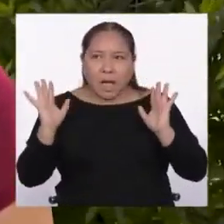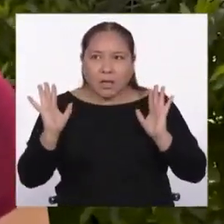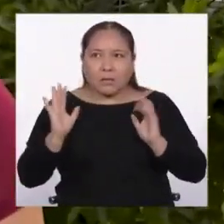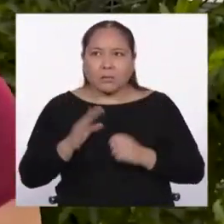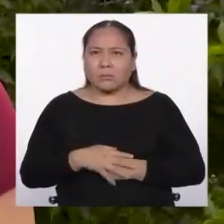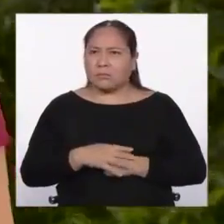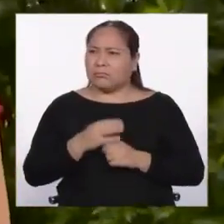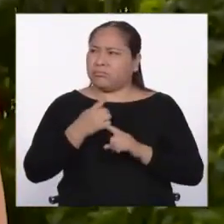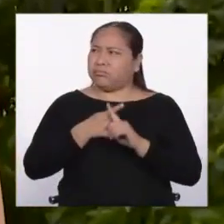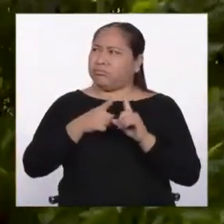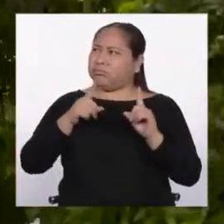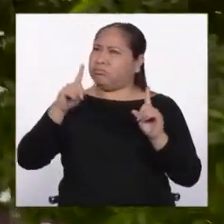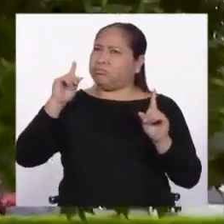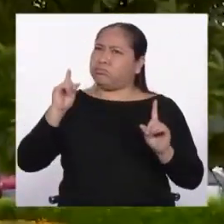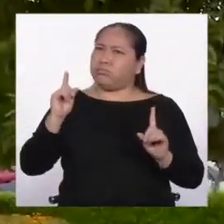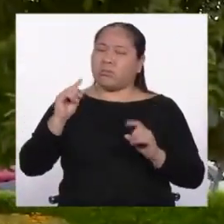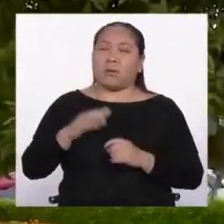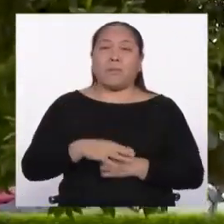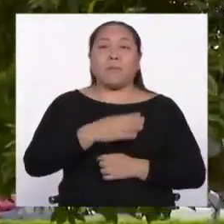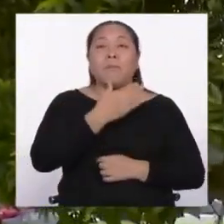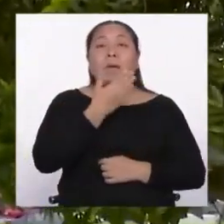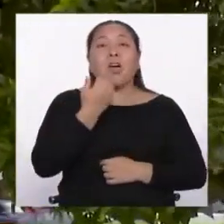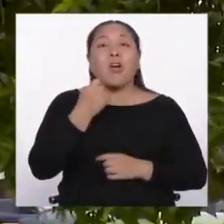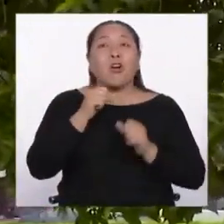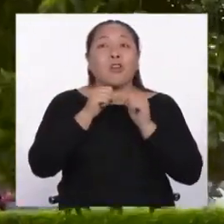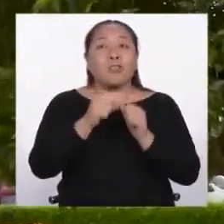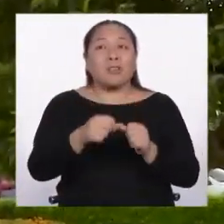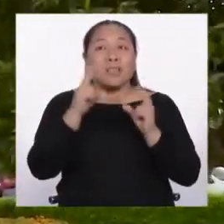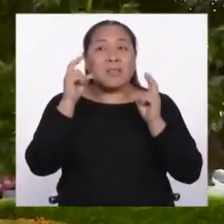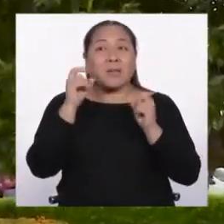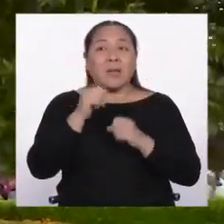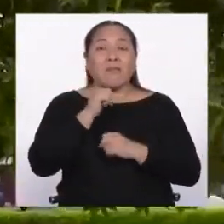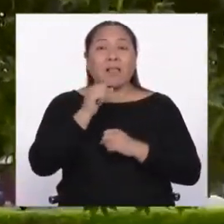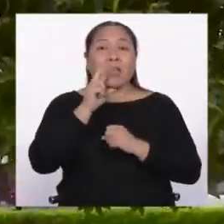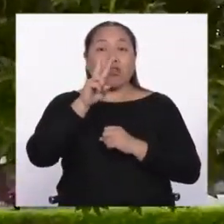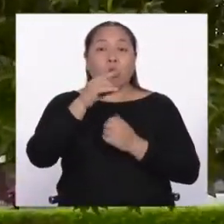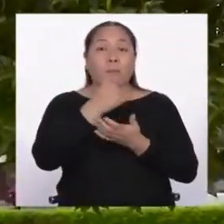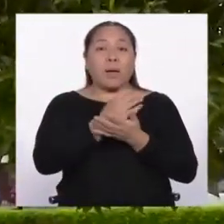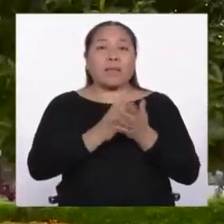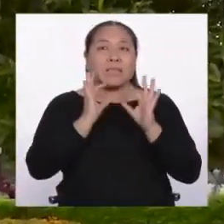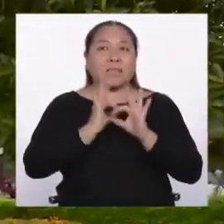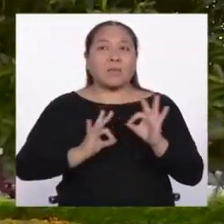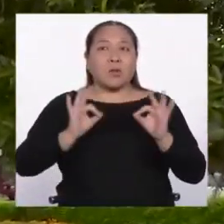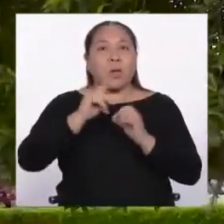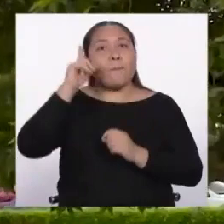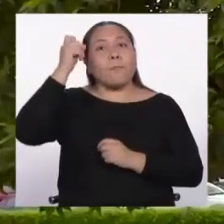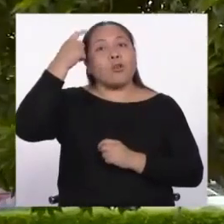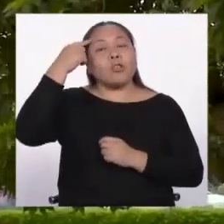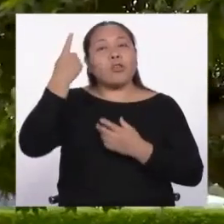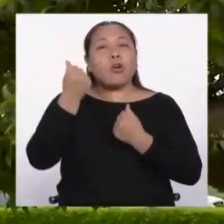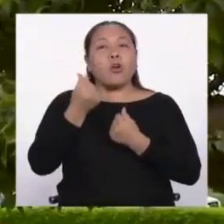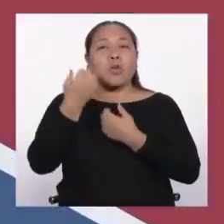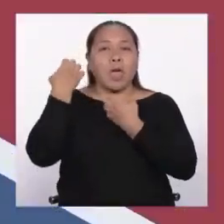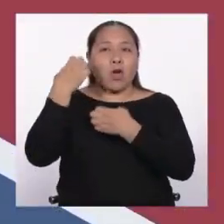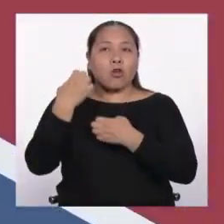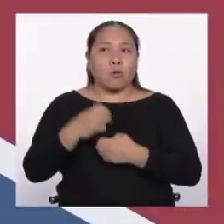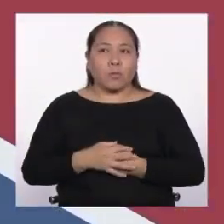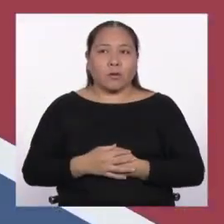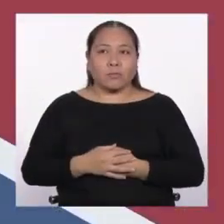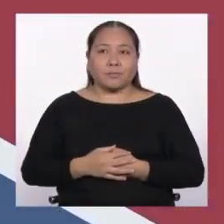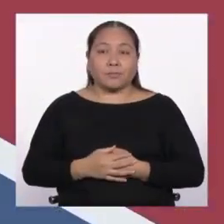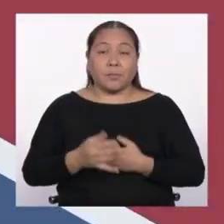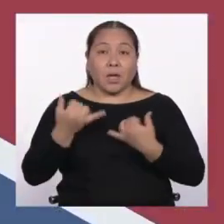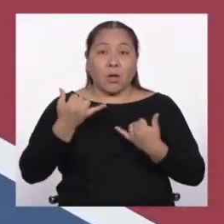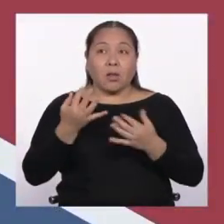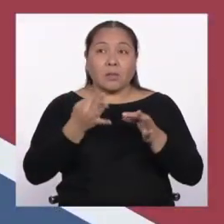vaya diferencia, ¿verdad? Mejor continuemos con el tema porque aún nos quedan dos aspectos muy importantes, político y económico. Ahora